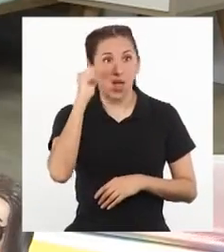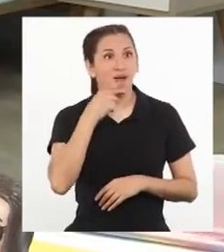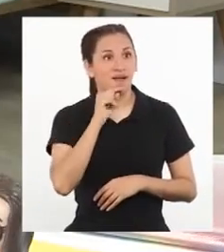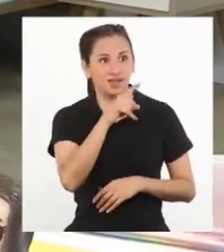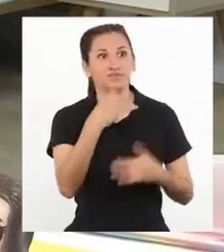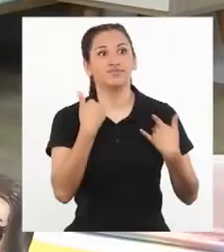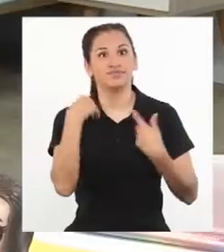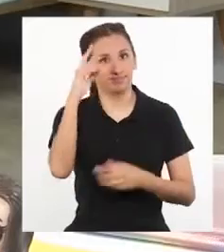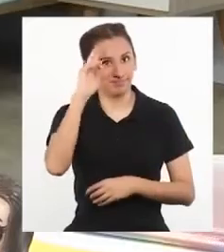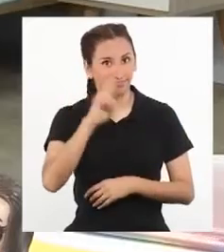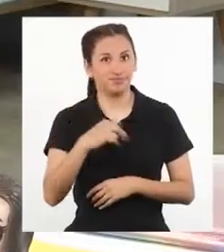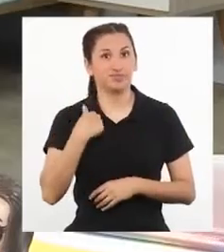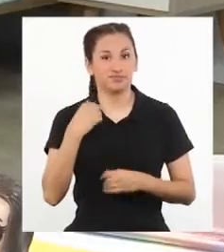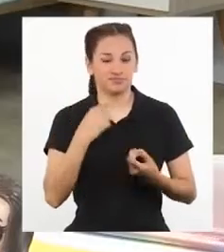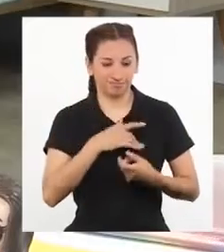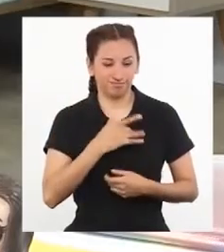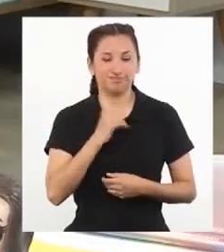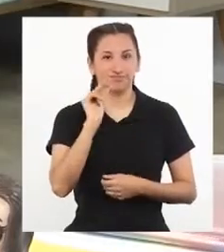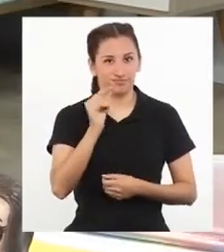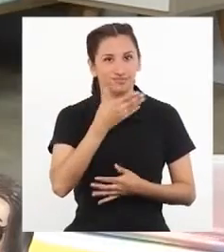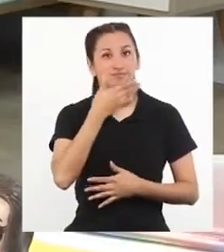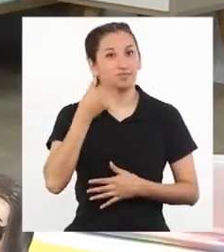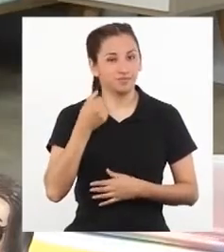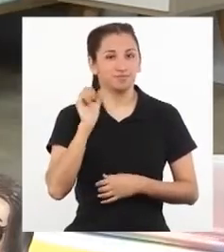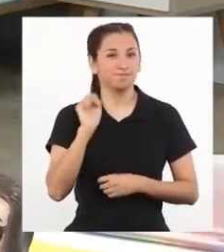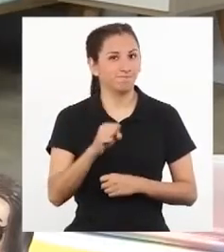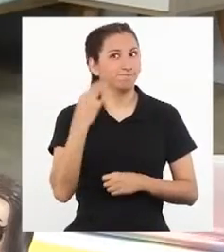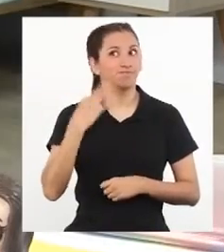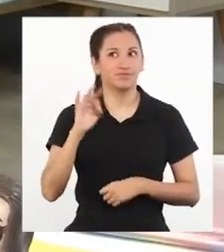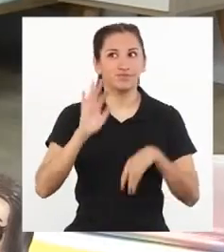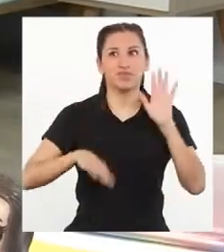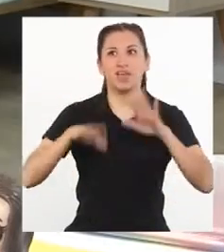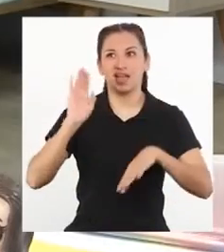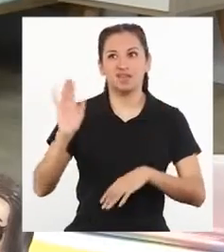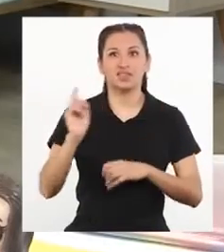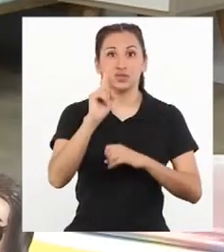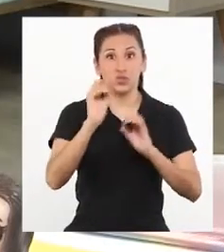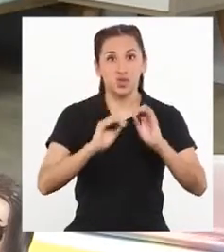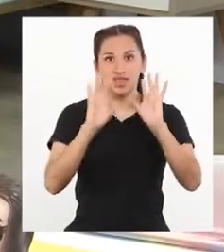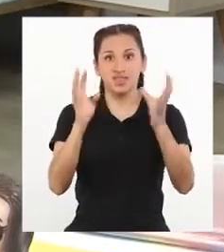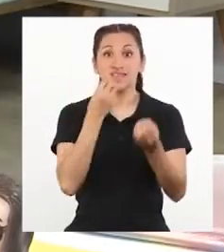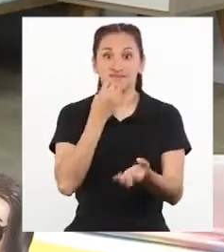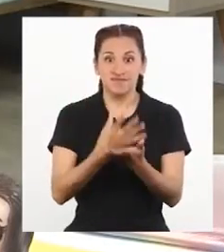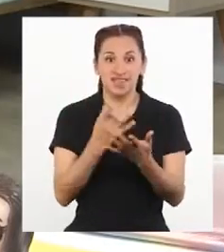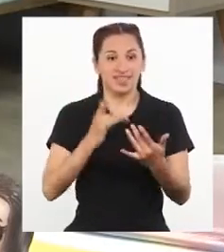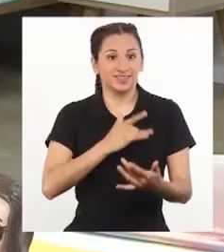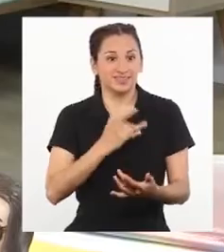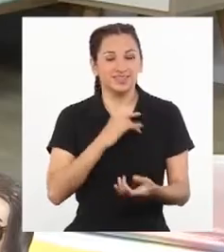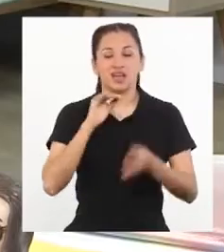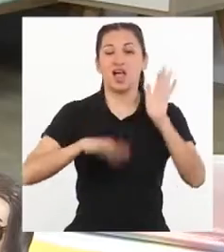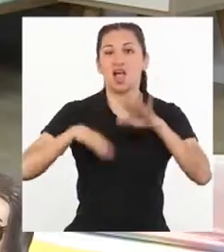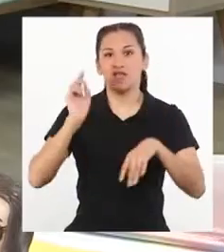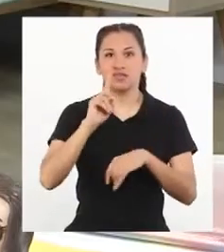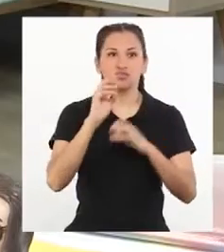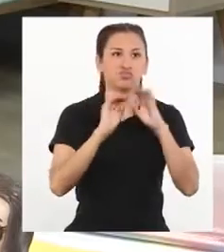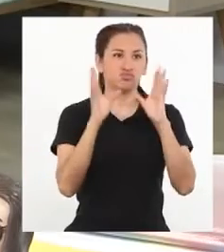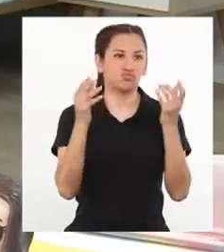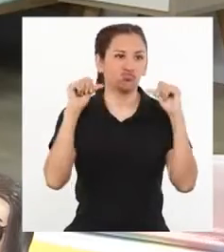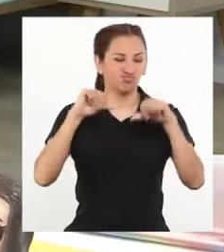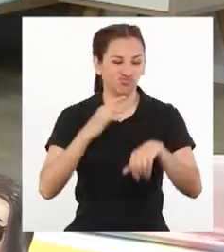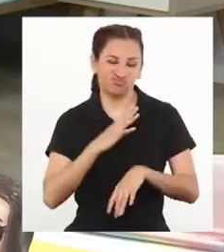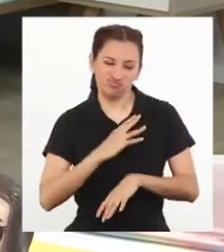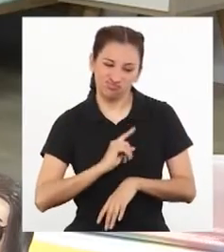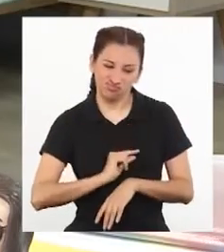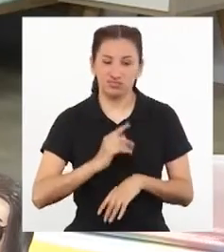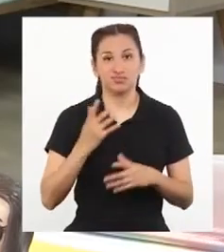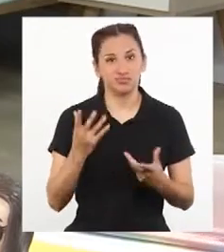Gugliana, tenías razón, ya me siento un poco mejor. Hay que aceptar que siempre hay días buenos y días malos. Hoy me levanté no tan bien